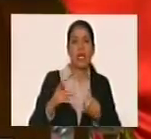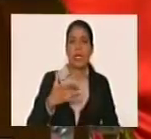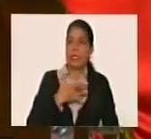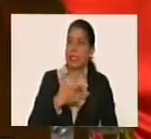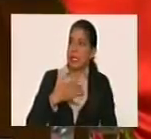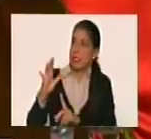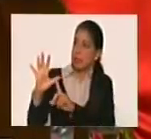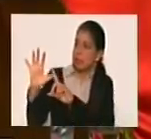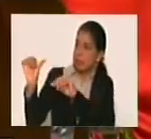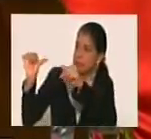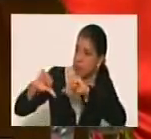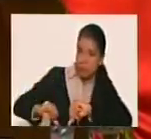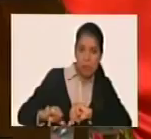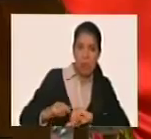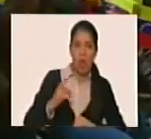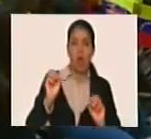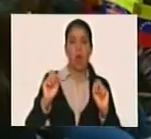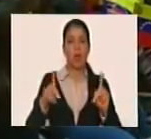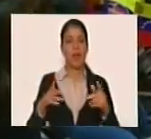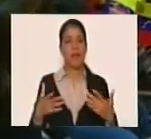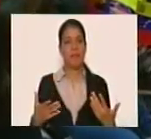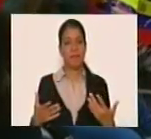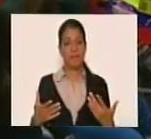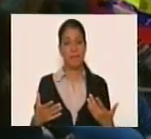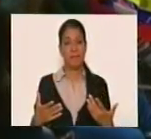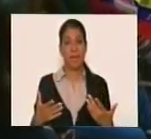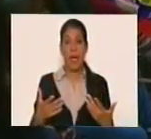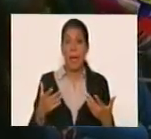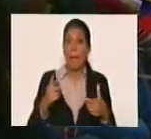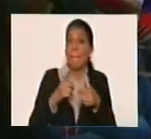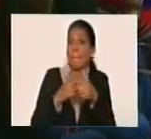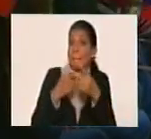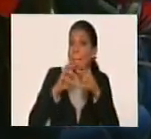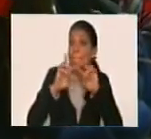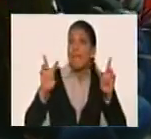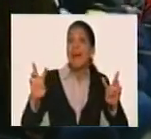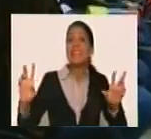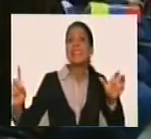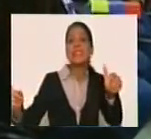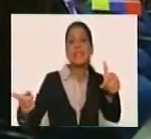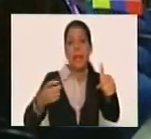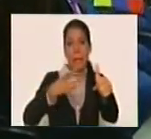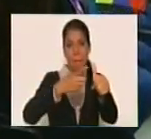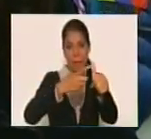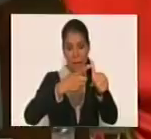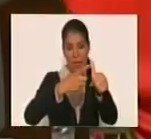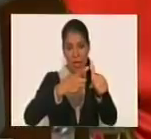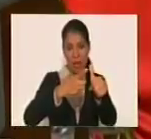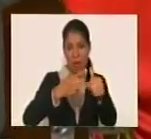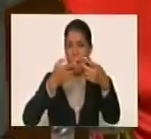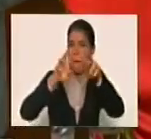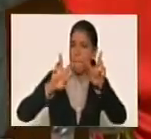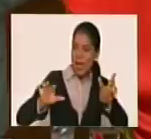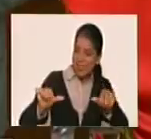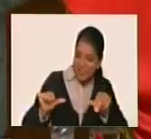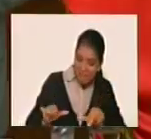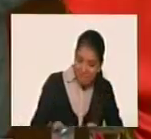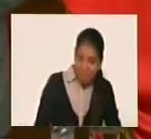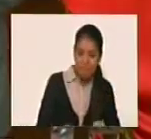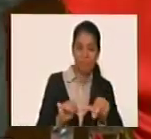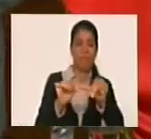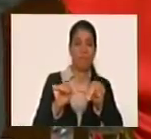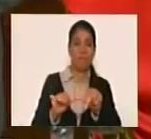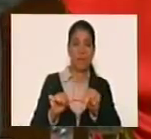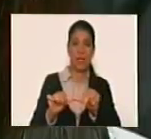presionados, para allá vamos. Pero si no resolvemos la paz, si no hay una paz estable, no